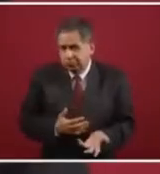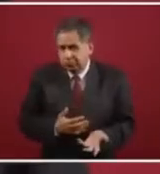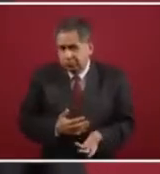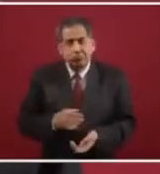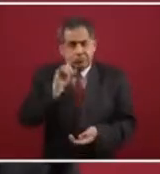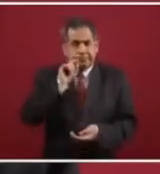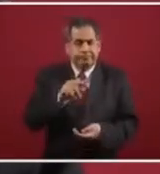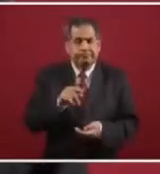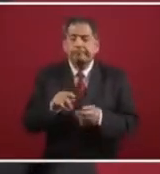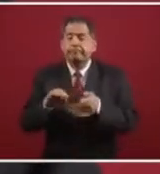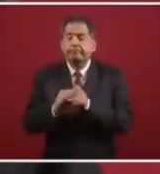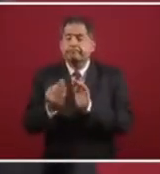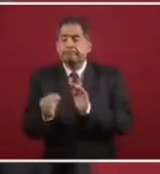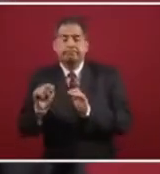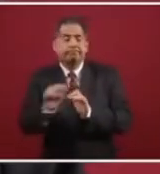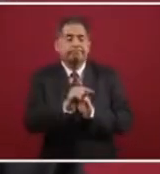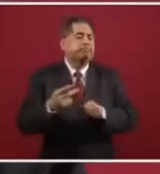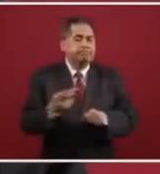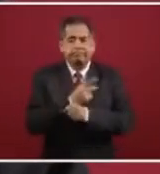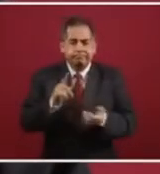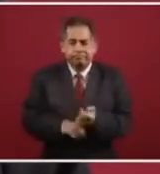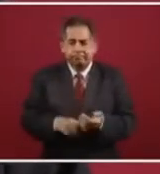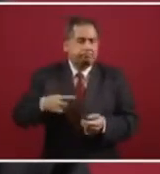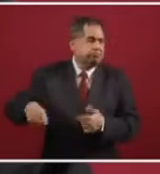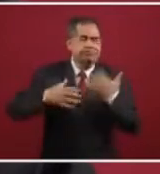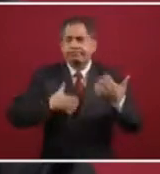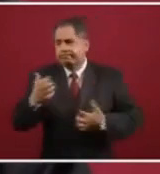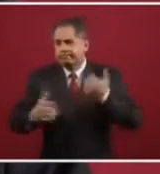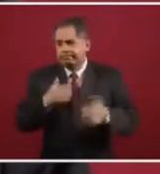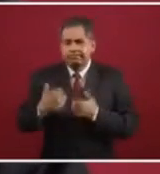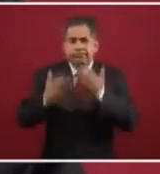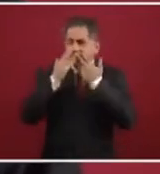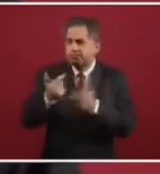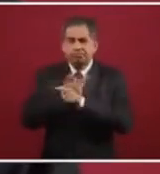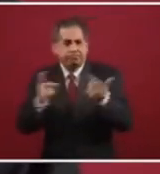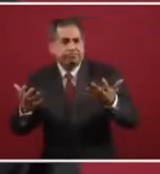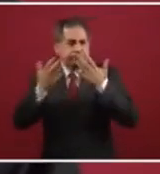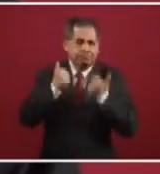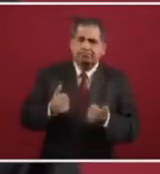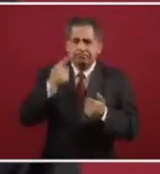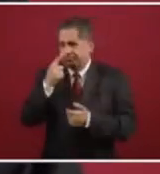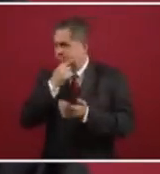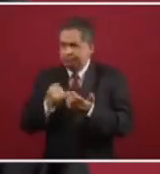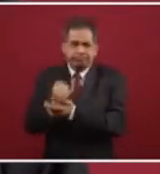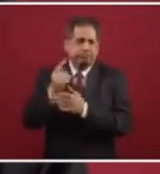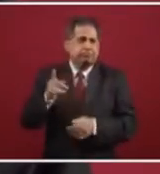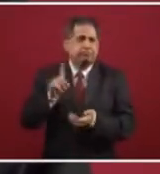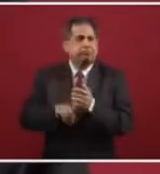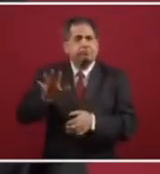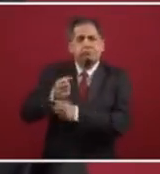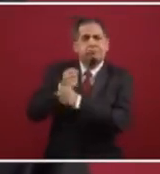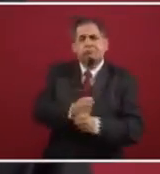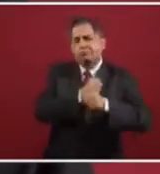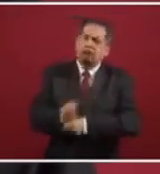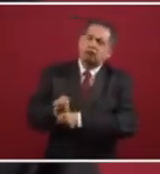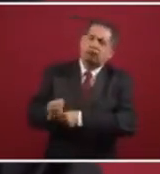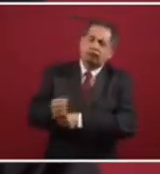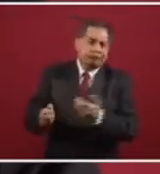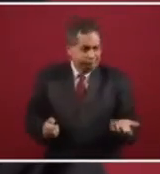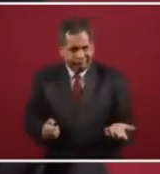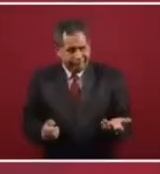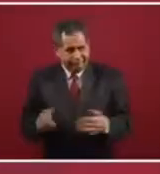pues se va creando una gran uniformidad por la falta de libertades, por la esclavitud,